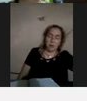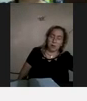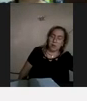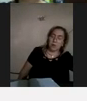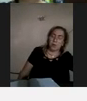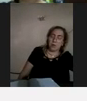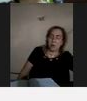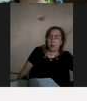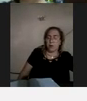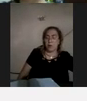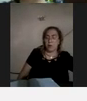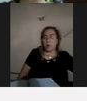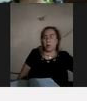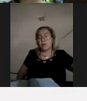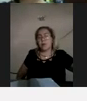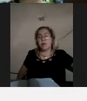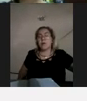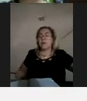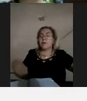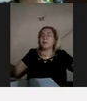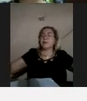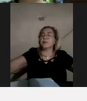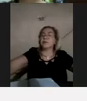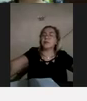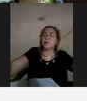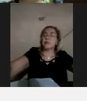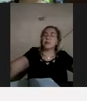Joanna, how about you? ¿Cómo le fue?